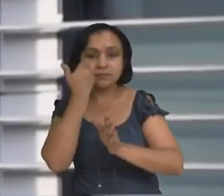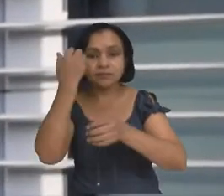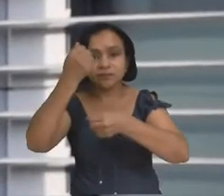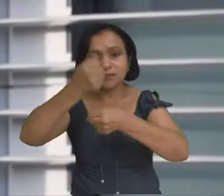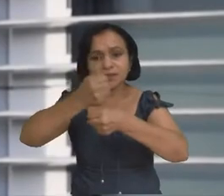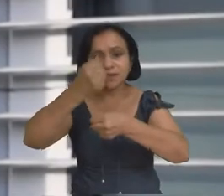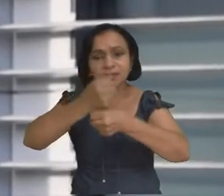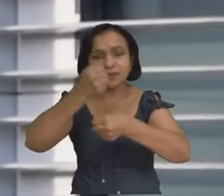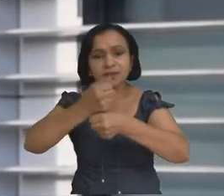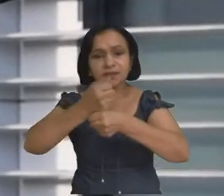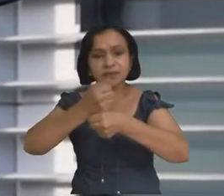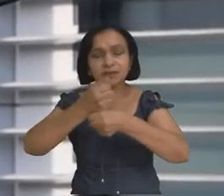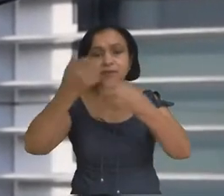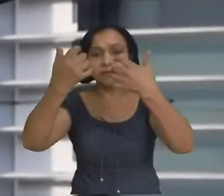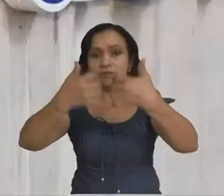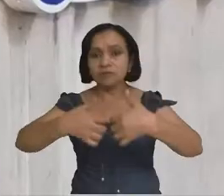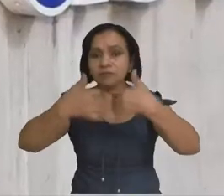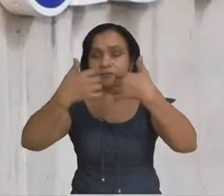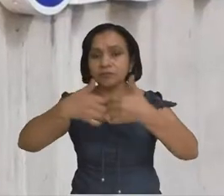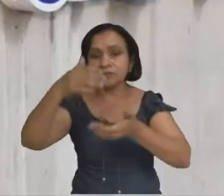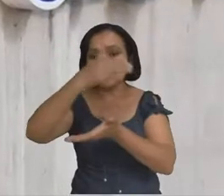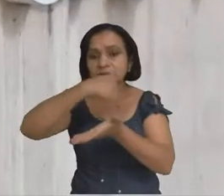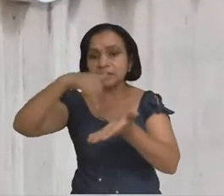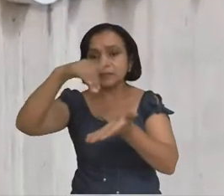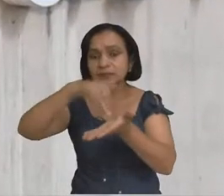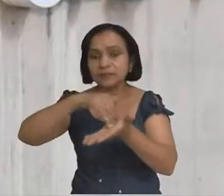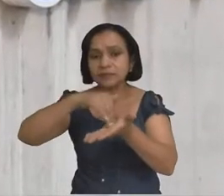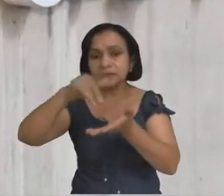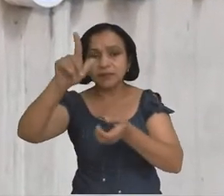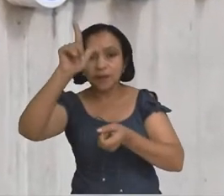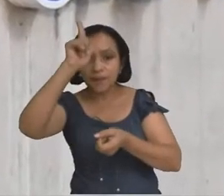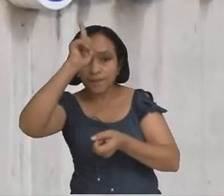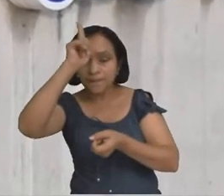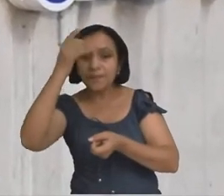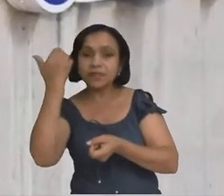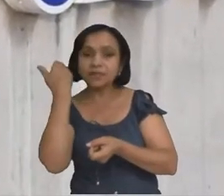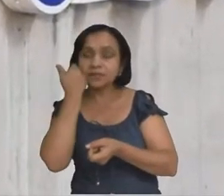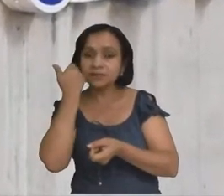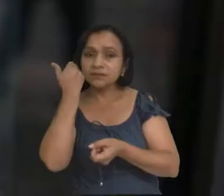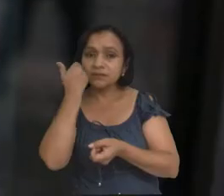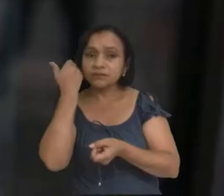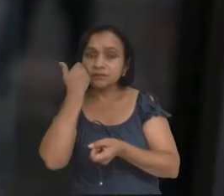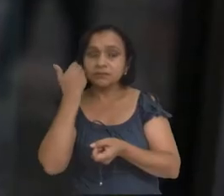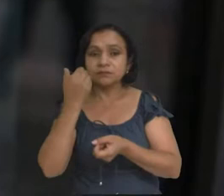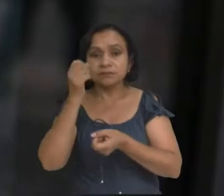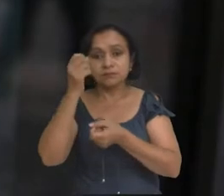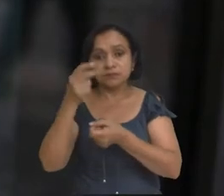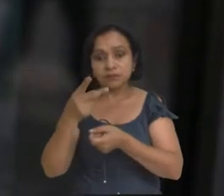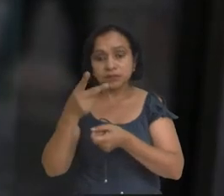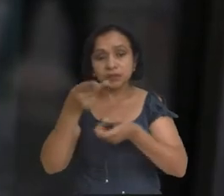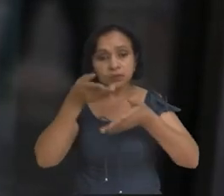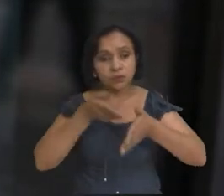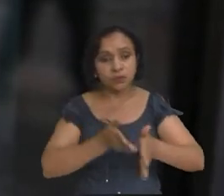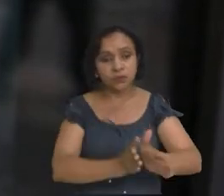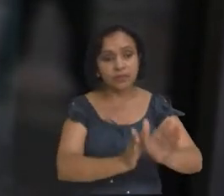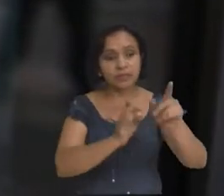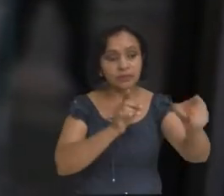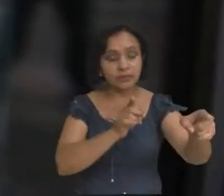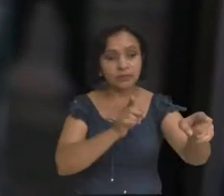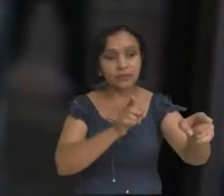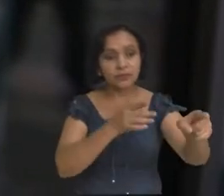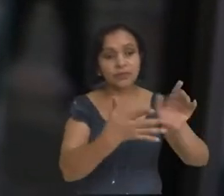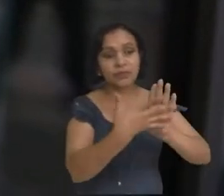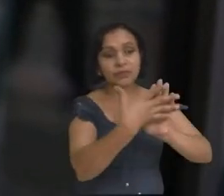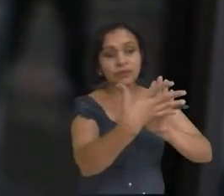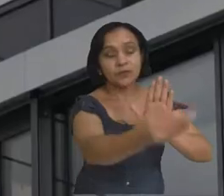de Webasto, la empresa en el epicentro de la rama alemana de esta enfermedad, y de un segundo hijo de otro trabajador de este proveedor del